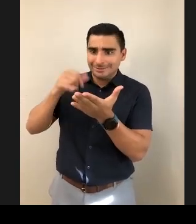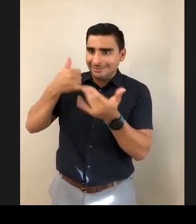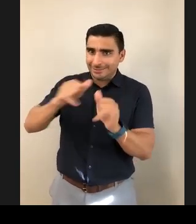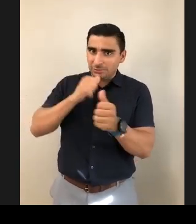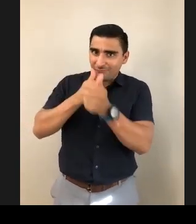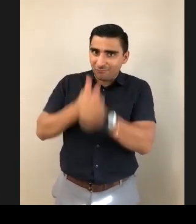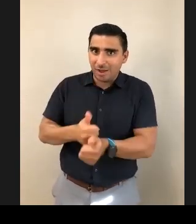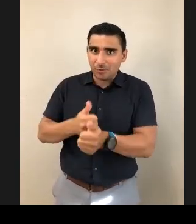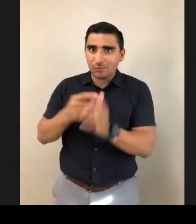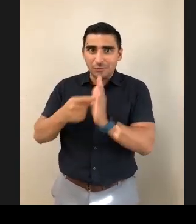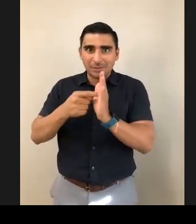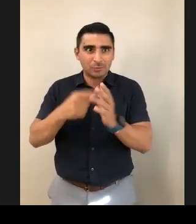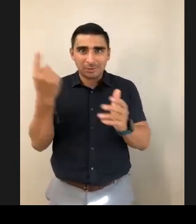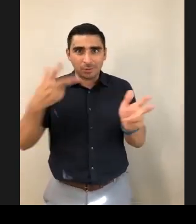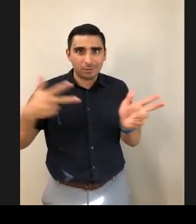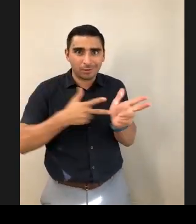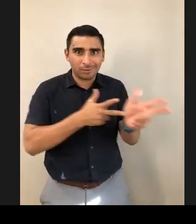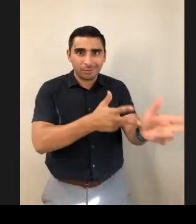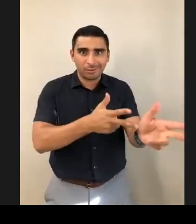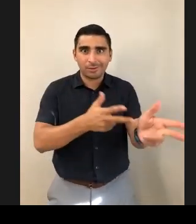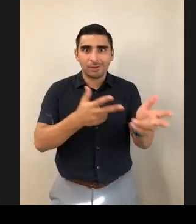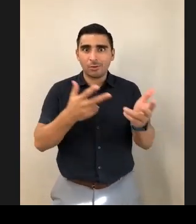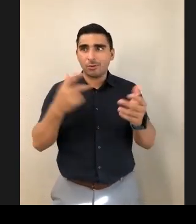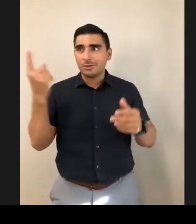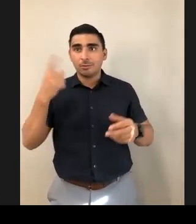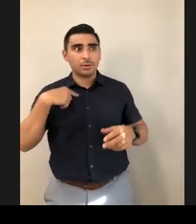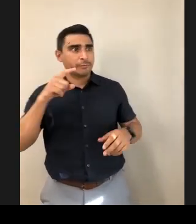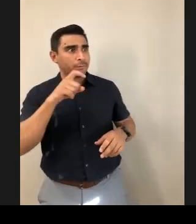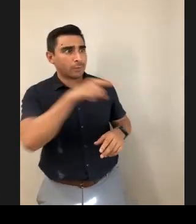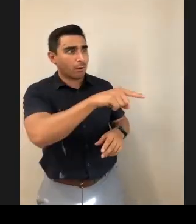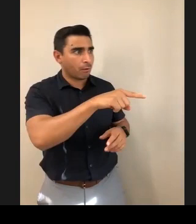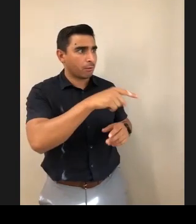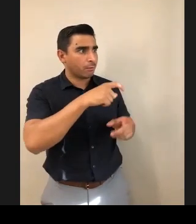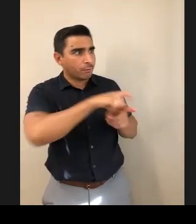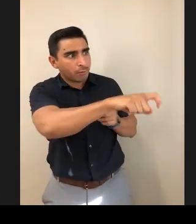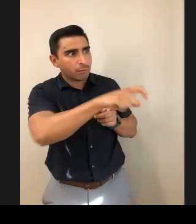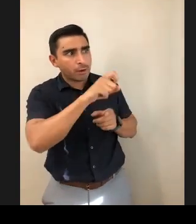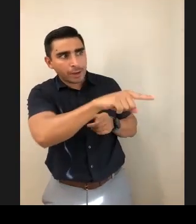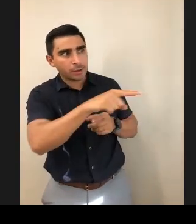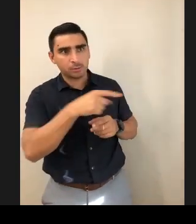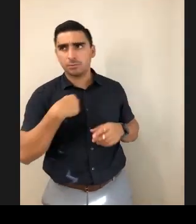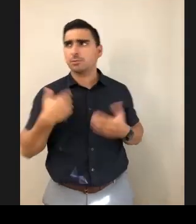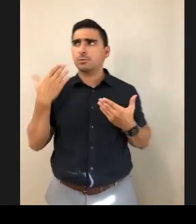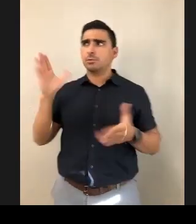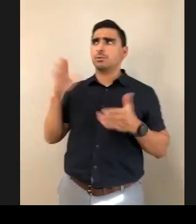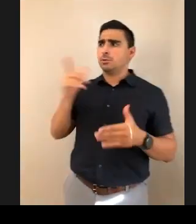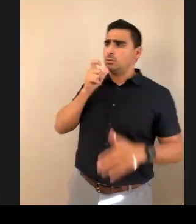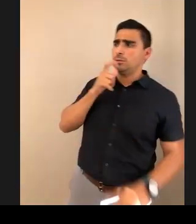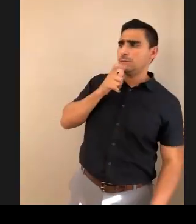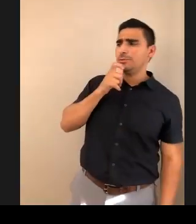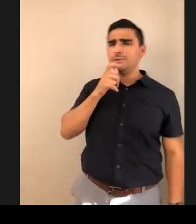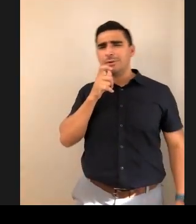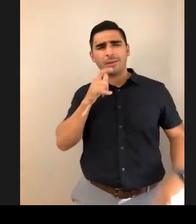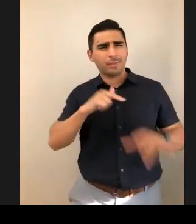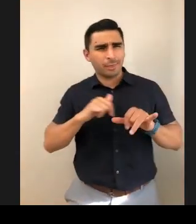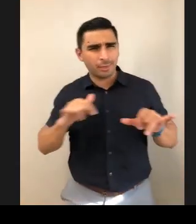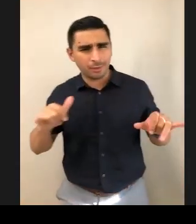Cuando alguien te detienen por tráfico y pregunto qué pasó